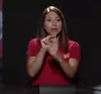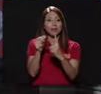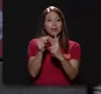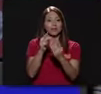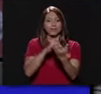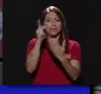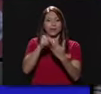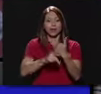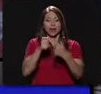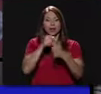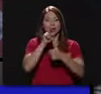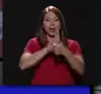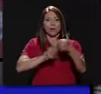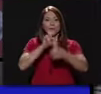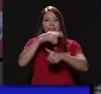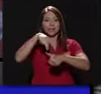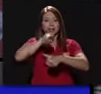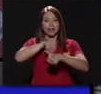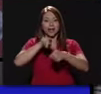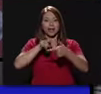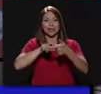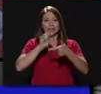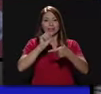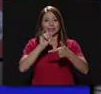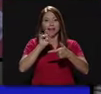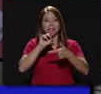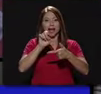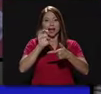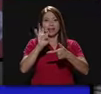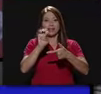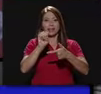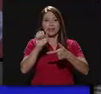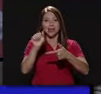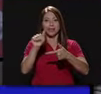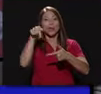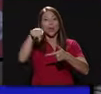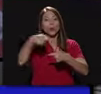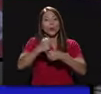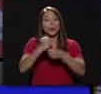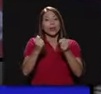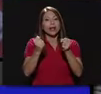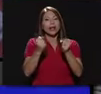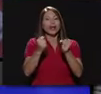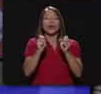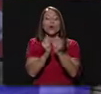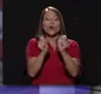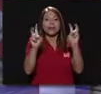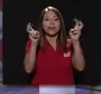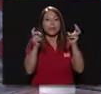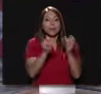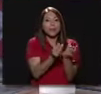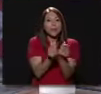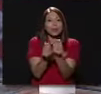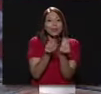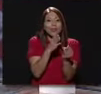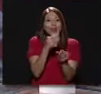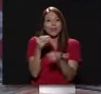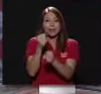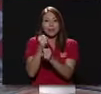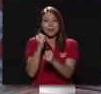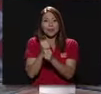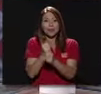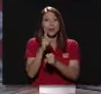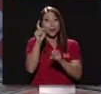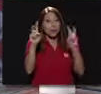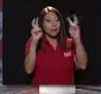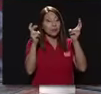Con Una Mirada, del programa de la Universidad Nacional y del SINAR S.A., hoy con el tema de productividad y empleo, uno de los temas que nos